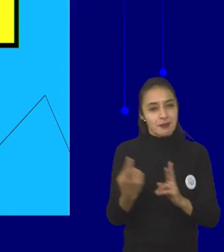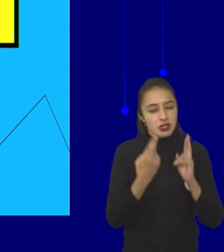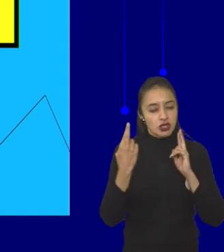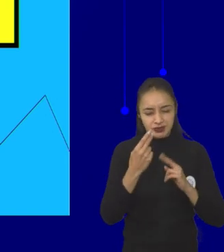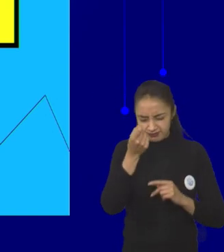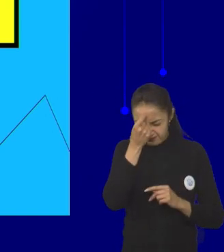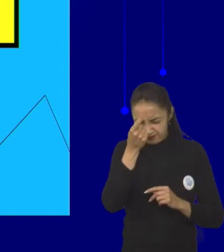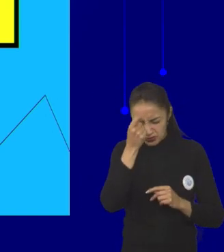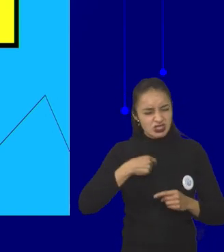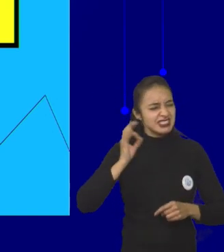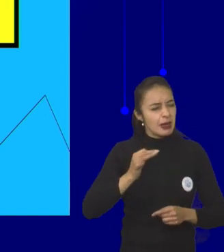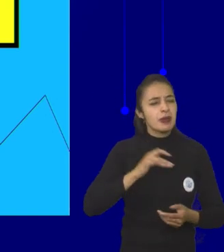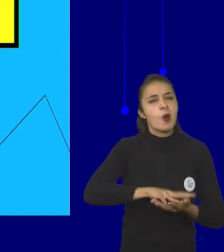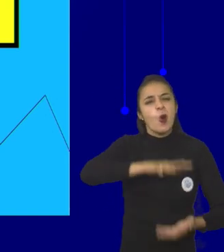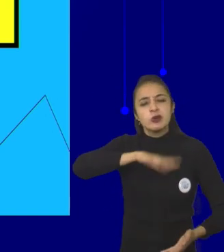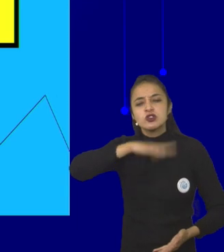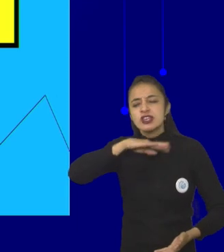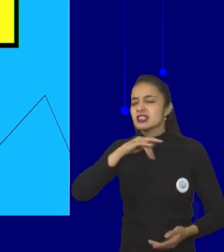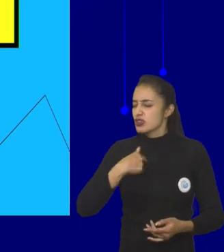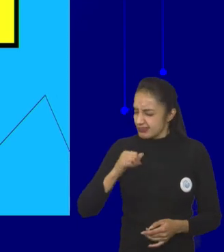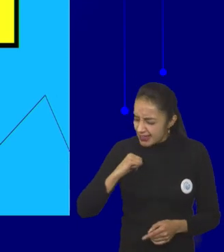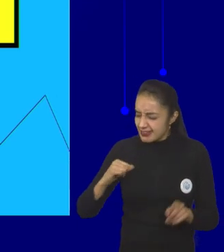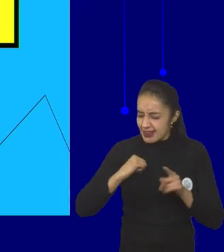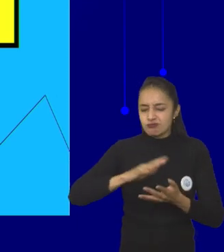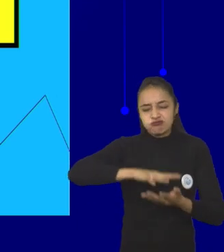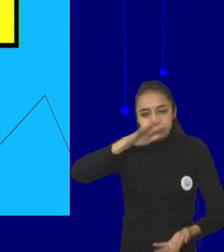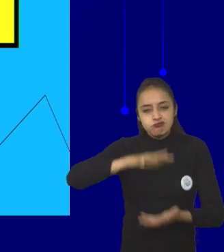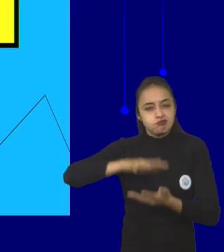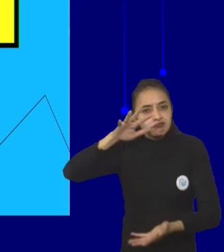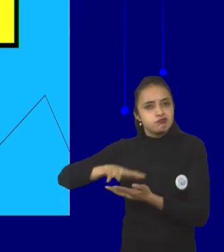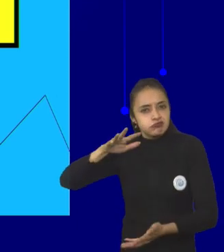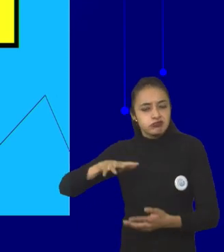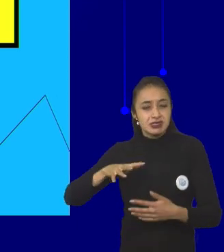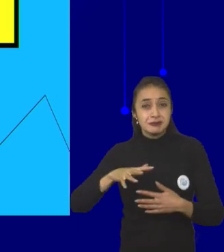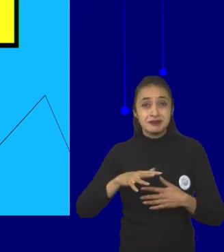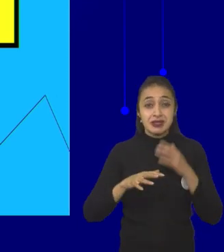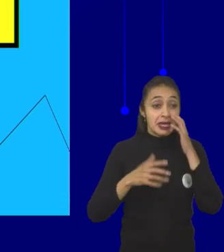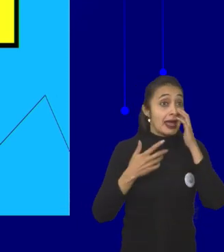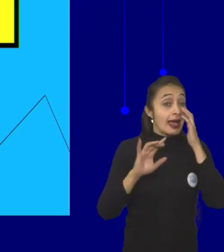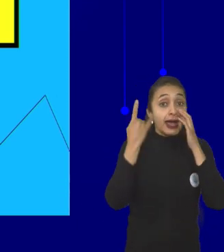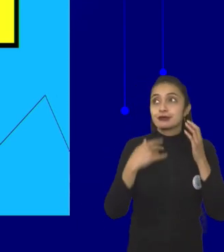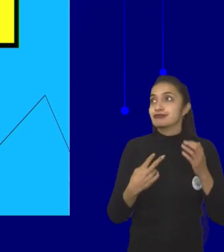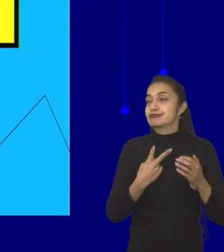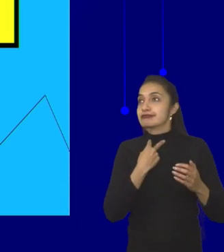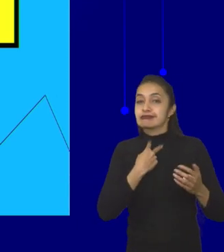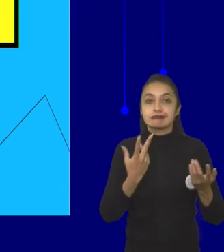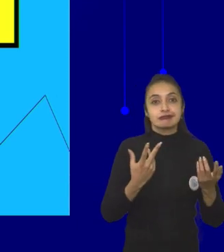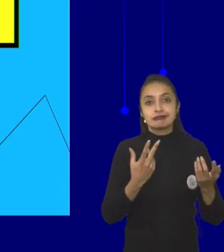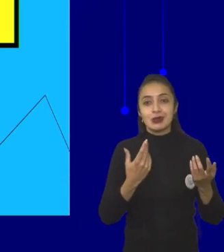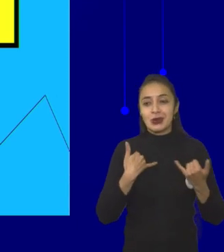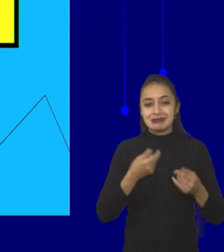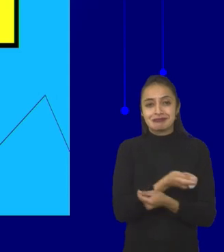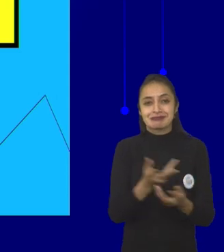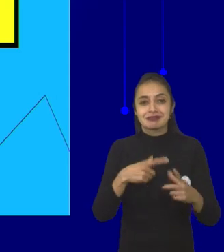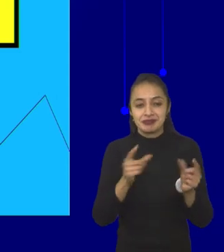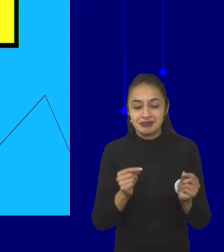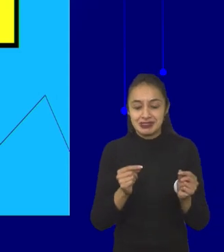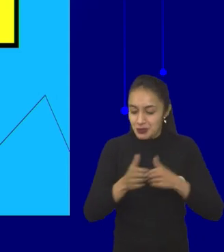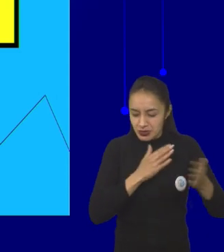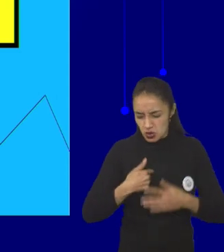manifiestan todos los días abundancia en cada cosa que están haciendo, ¿sí? Que no alcanzan las empanadas para el rodaje hoy, no, sí